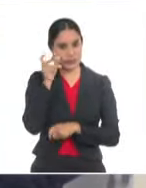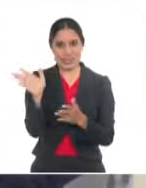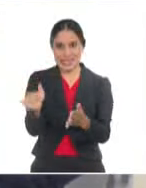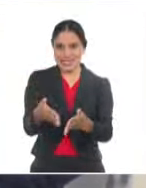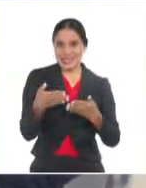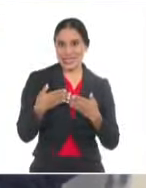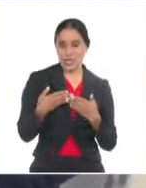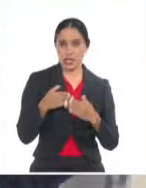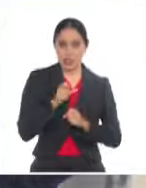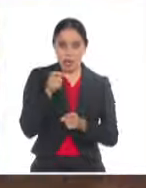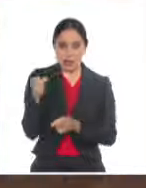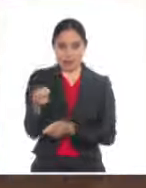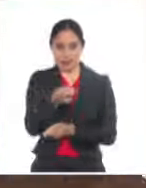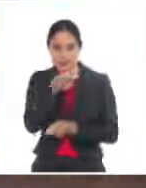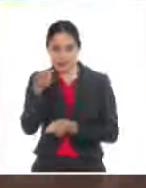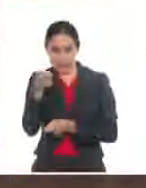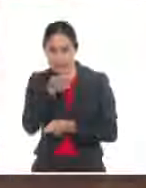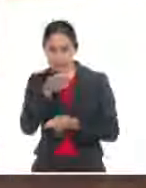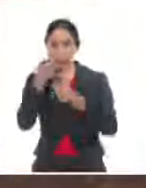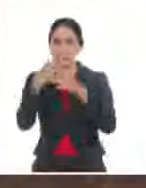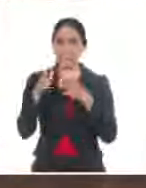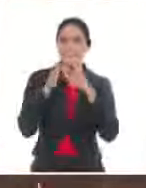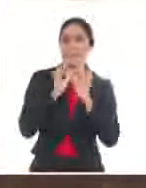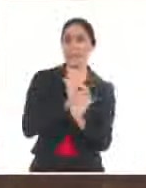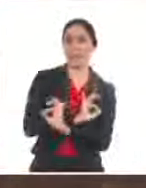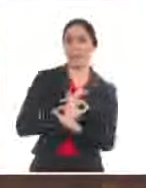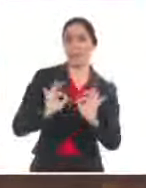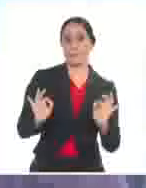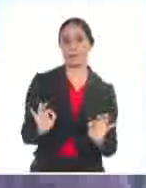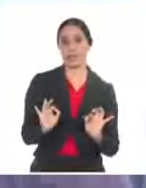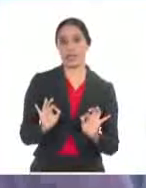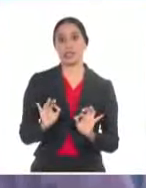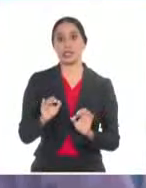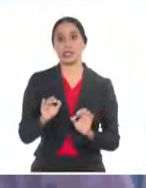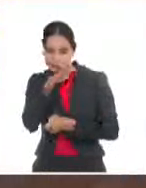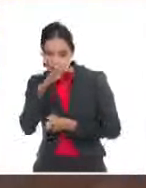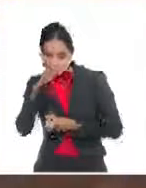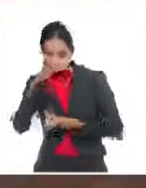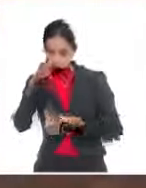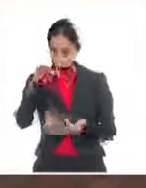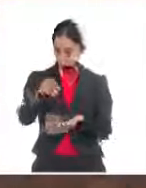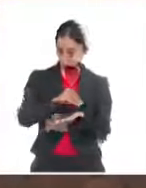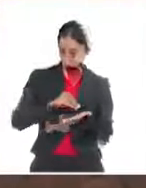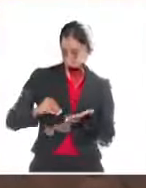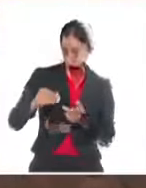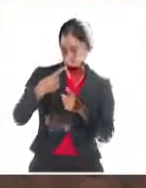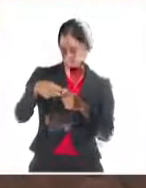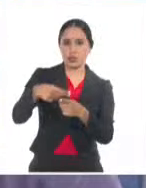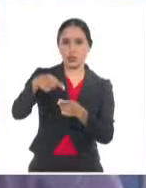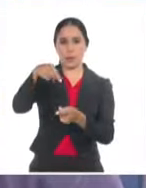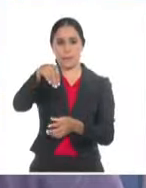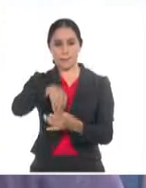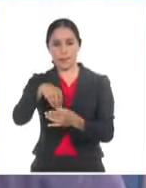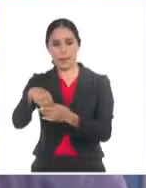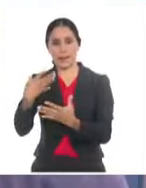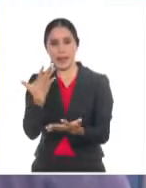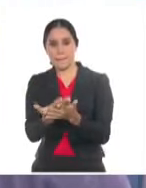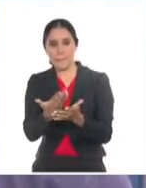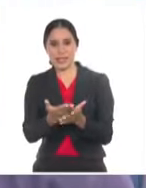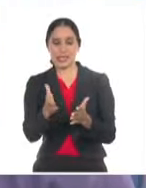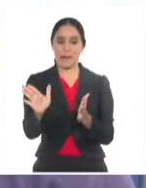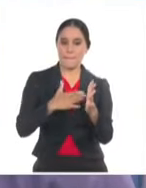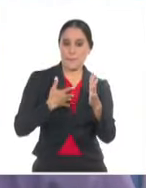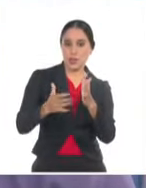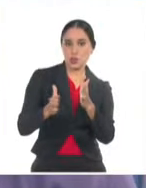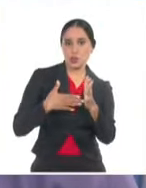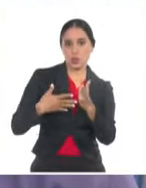de la embarcación. Le vamos a realizar la limpieza, el chorreo abrasivo y después realizaremos todos los esquemas de pintura que llevan esa embarcación